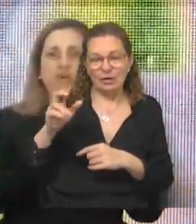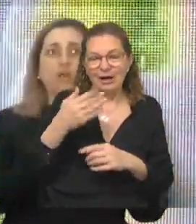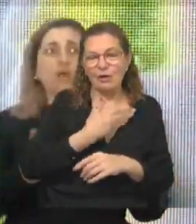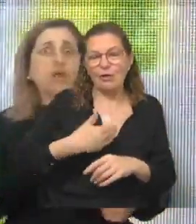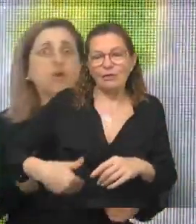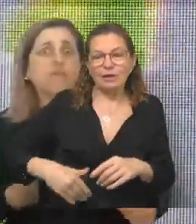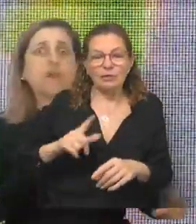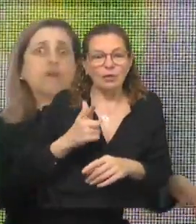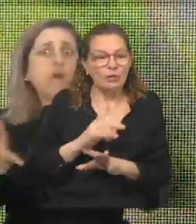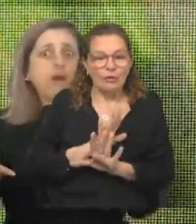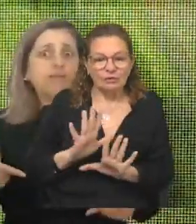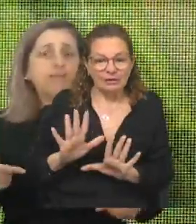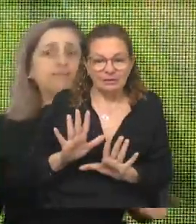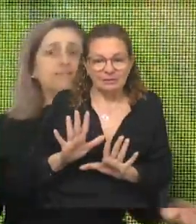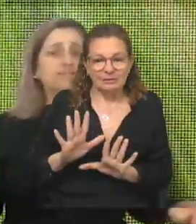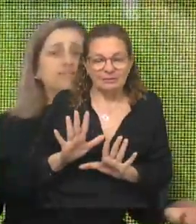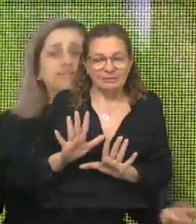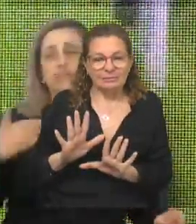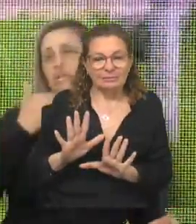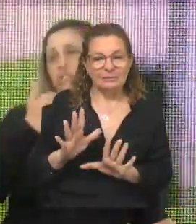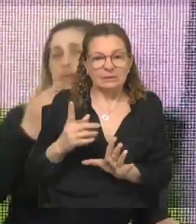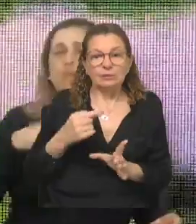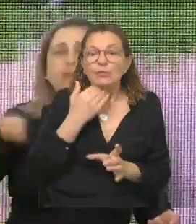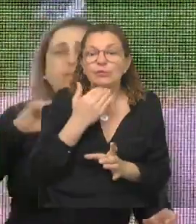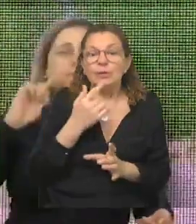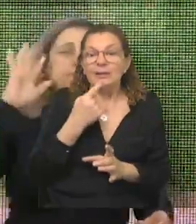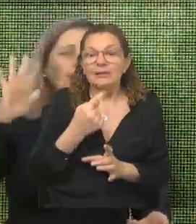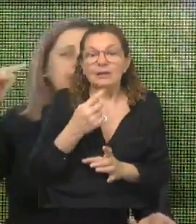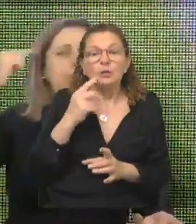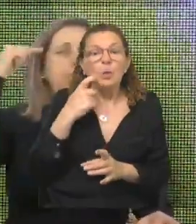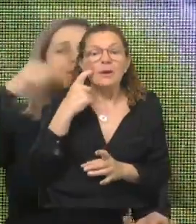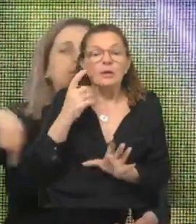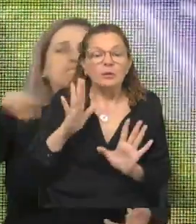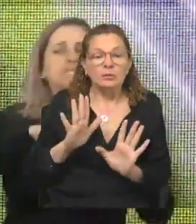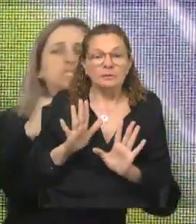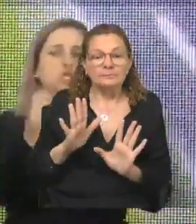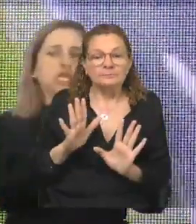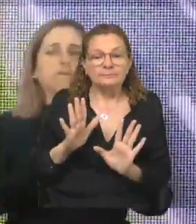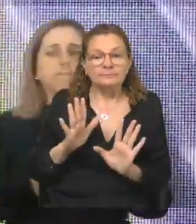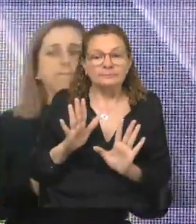no tuvo yo que sé para poner los números son